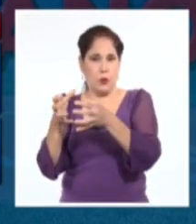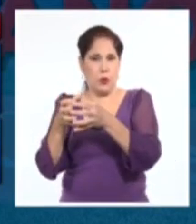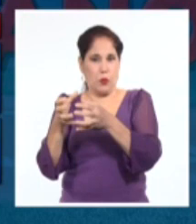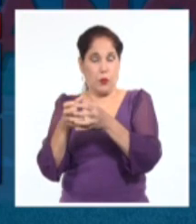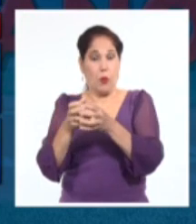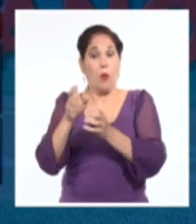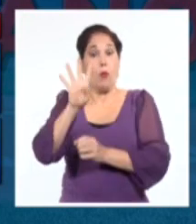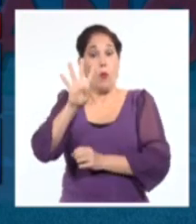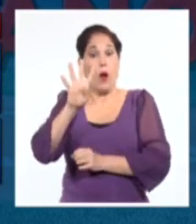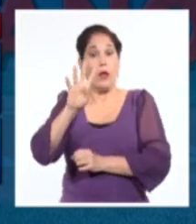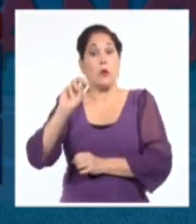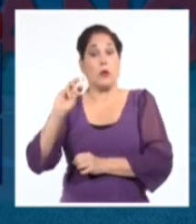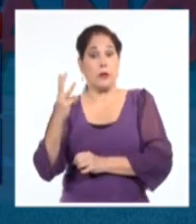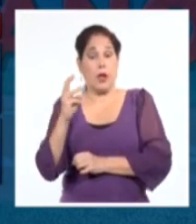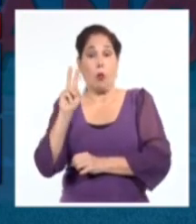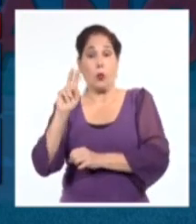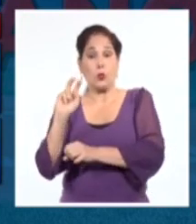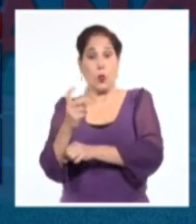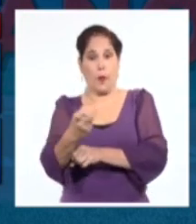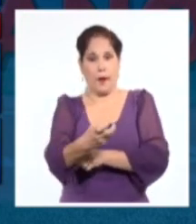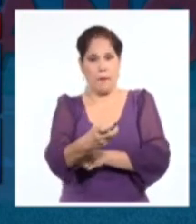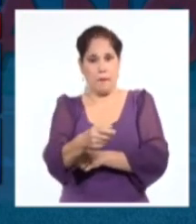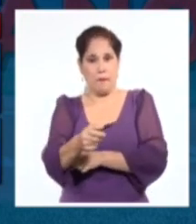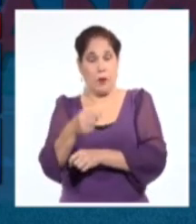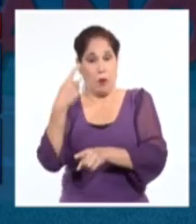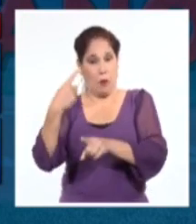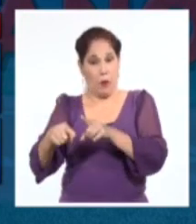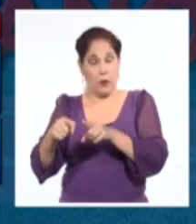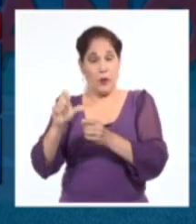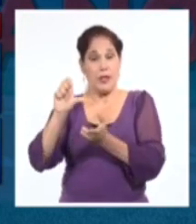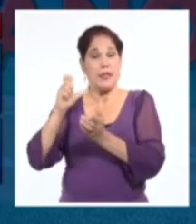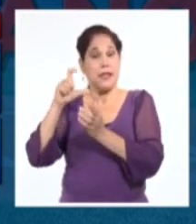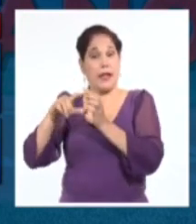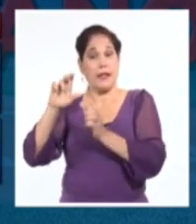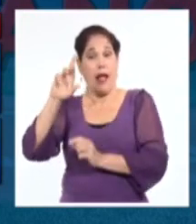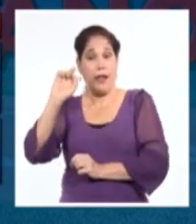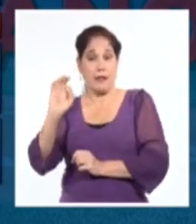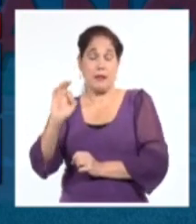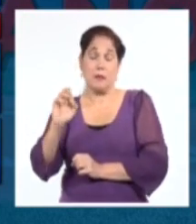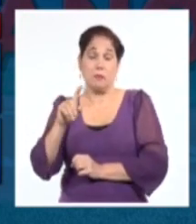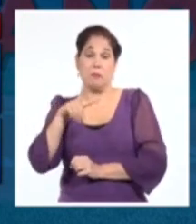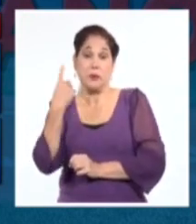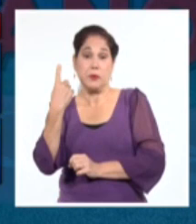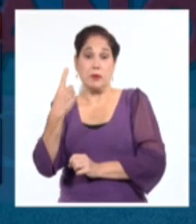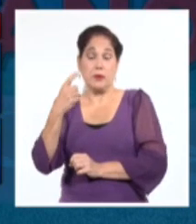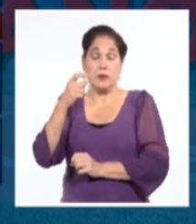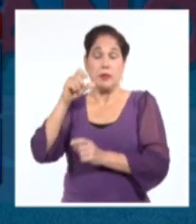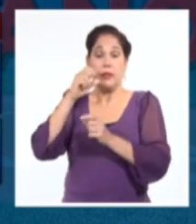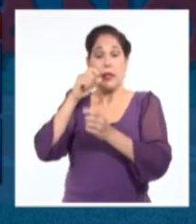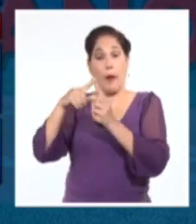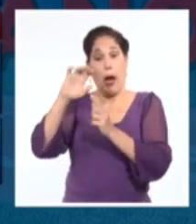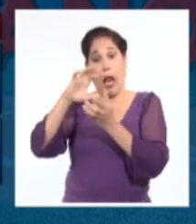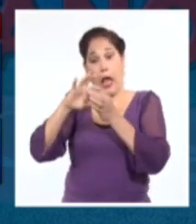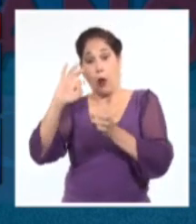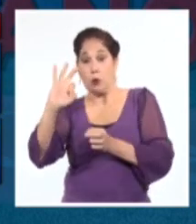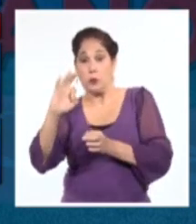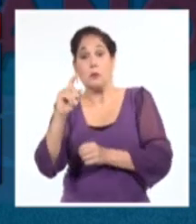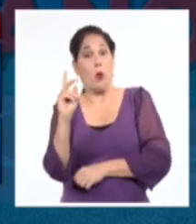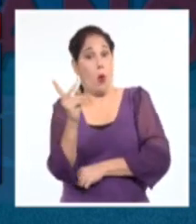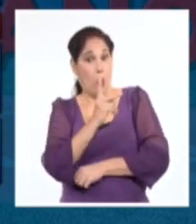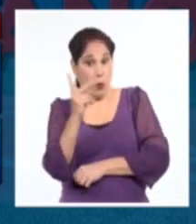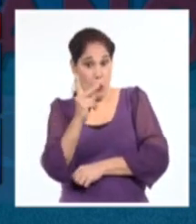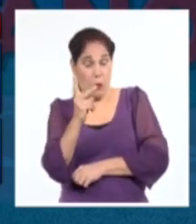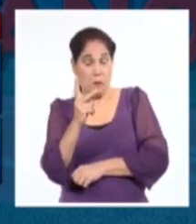de 4-3 con un two-way. Por su parte, Centrales blanqueó a Tabacaleros 3-0 con lechada a dos manos a las cuentas de